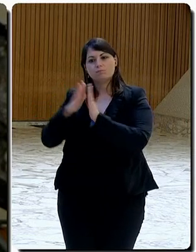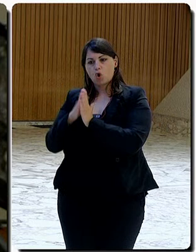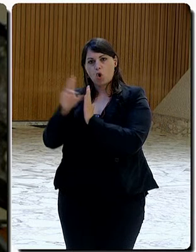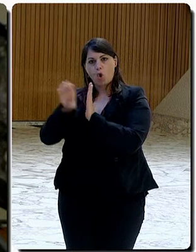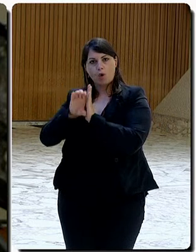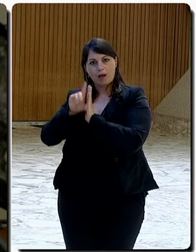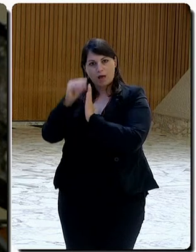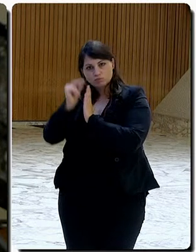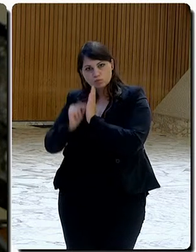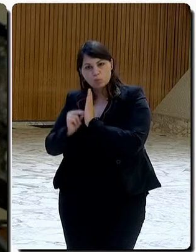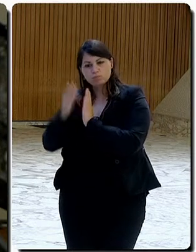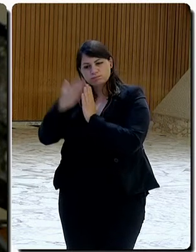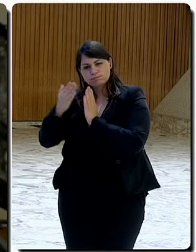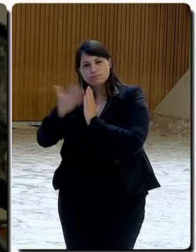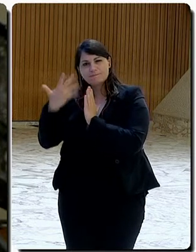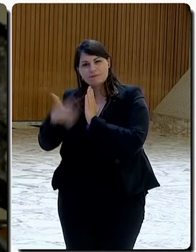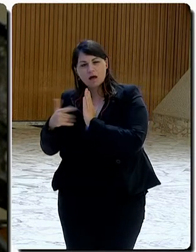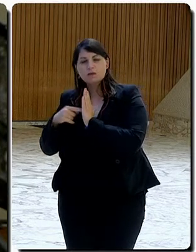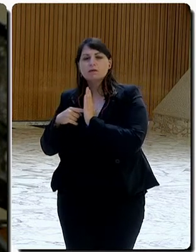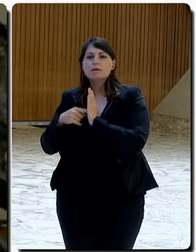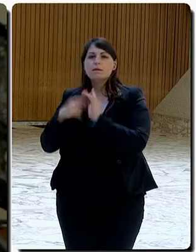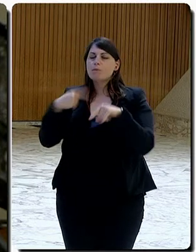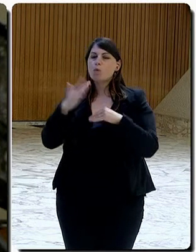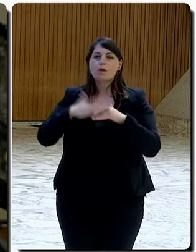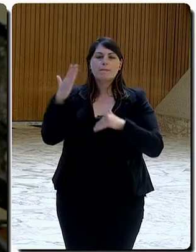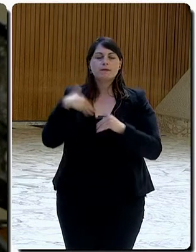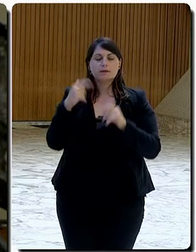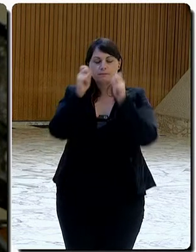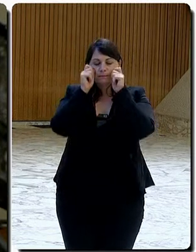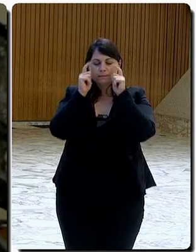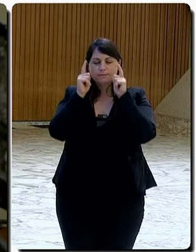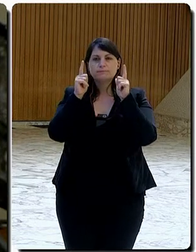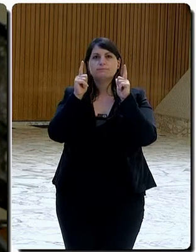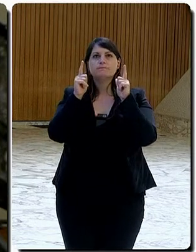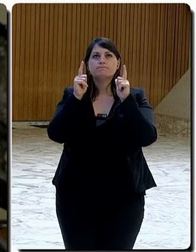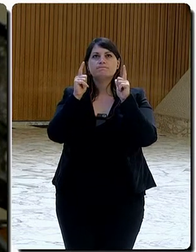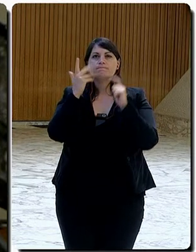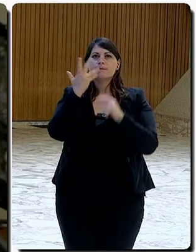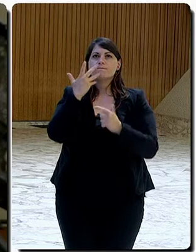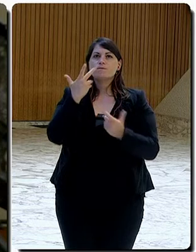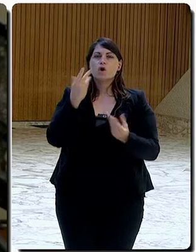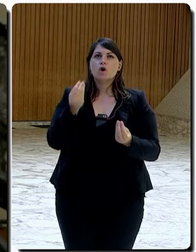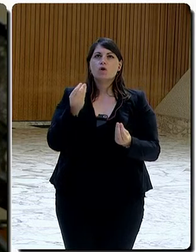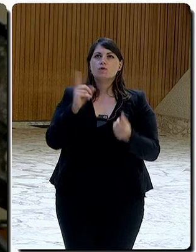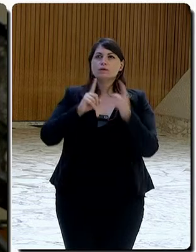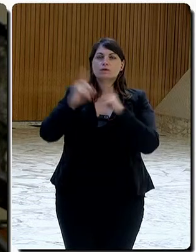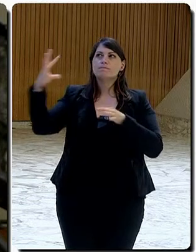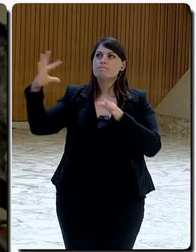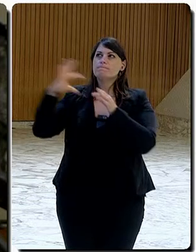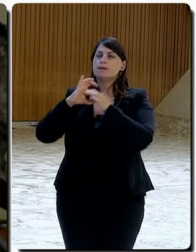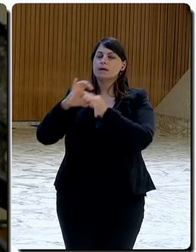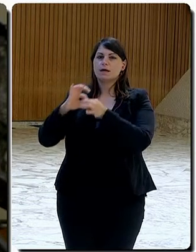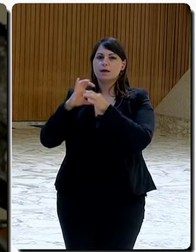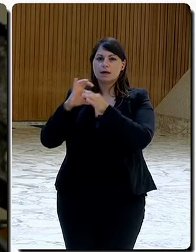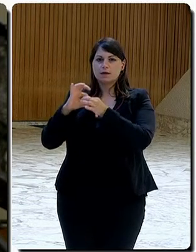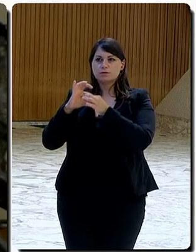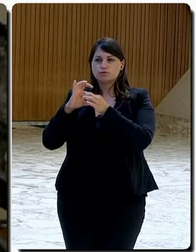deseo muy grande de ponerse en paz con Dios. Acudió a una iglesia católica a pedir confesión.